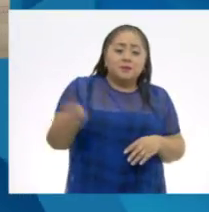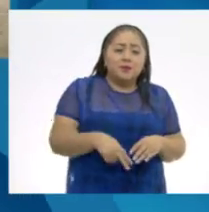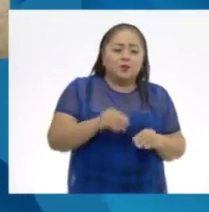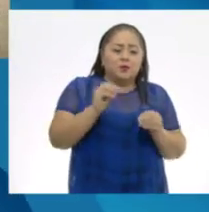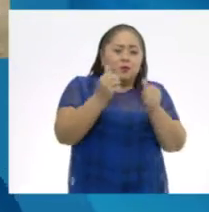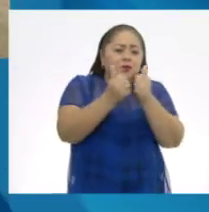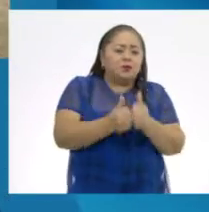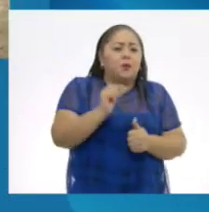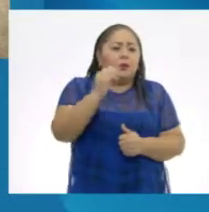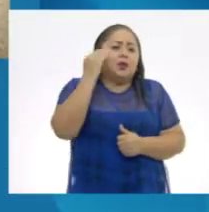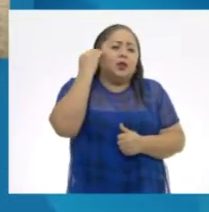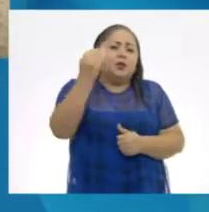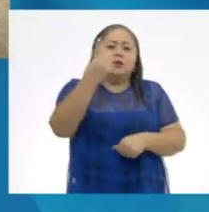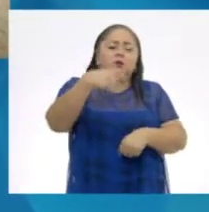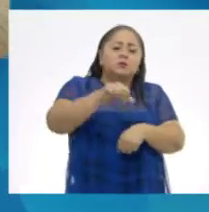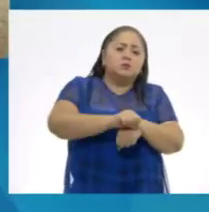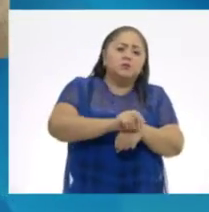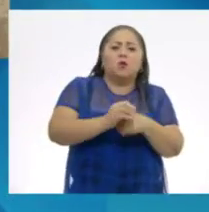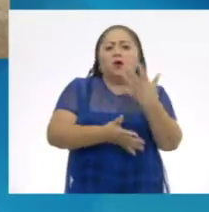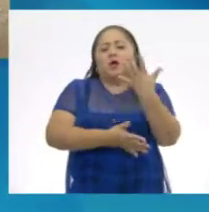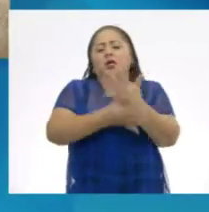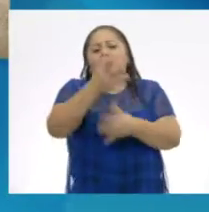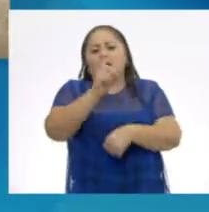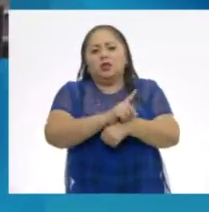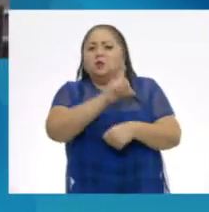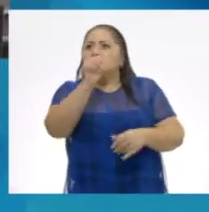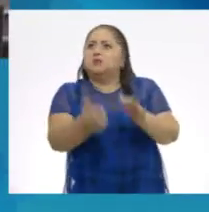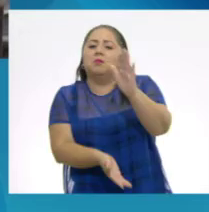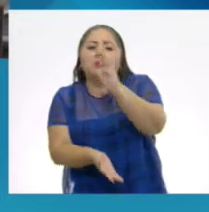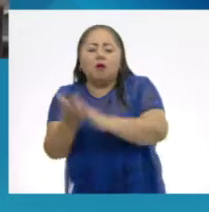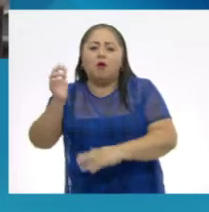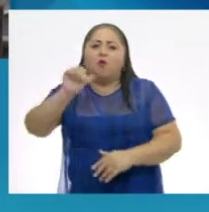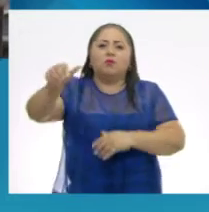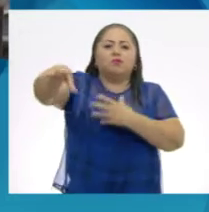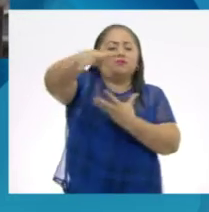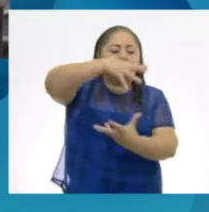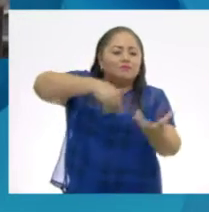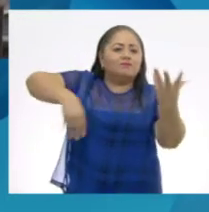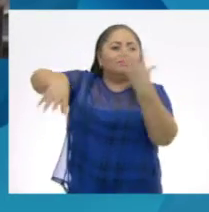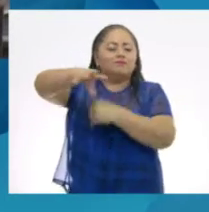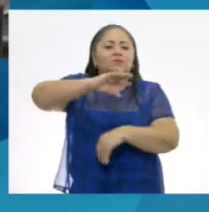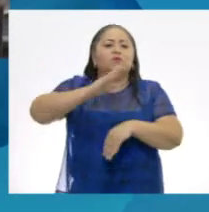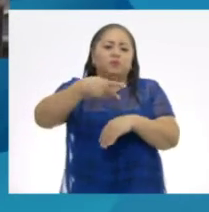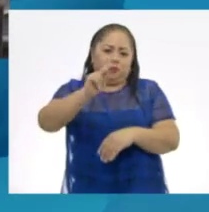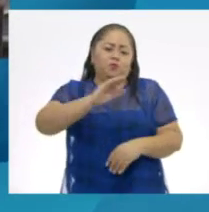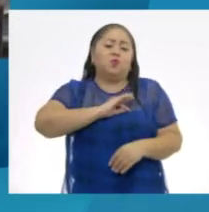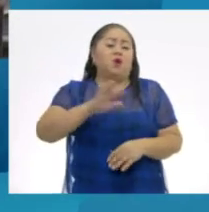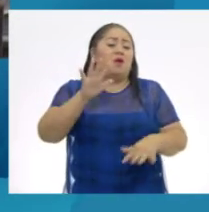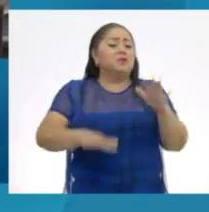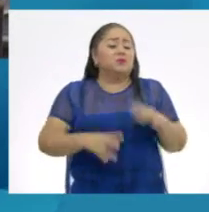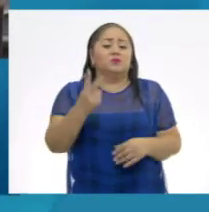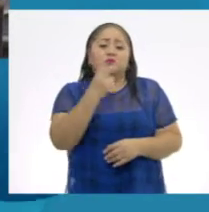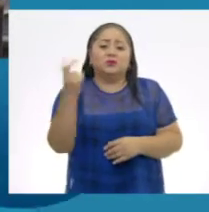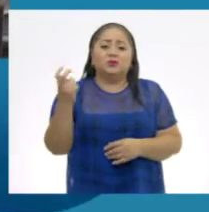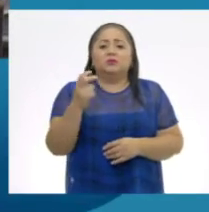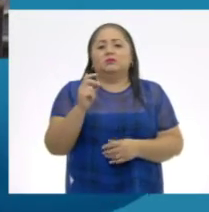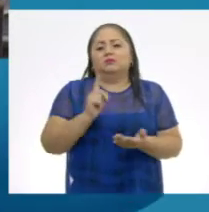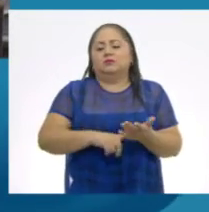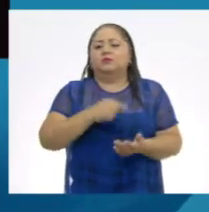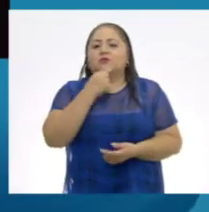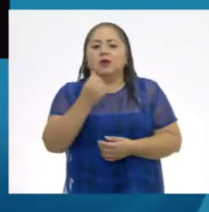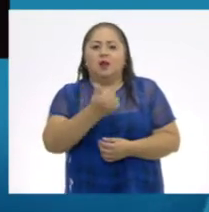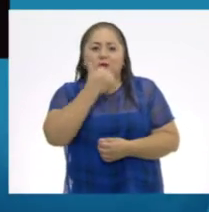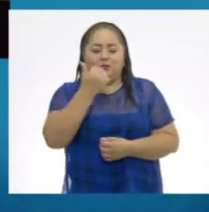establecen por una semana, 15 días, se mueven y vienen otros, pero podemos tener hasta 200, 220